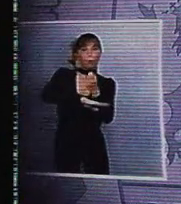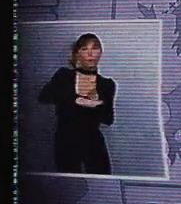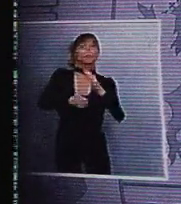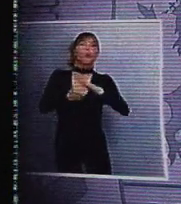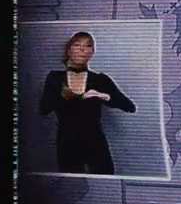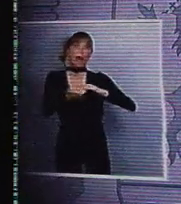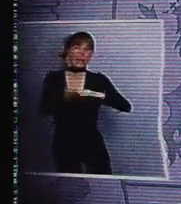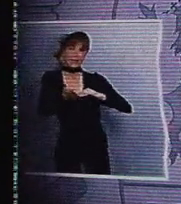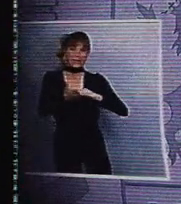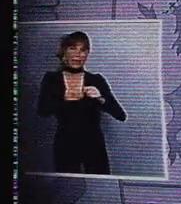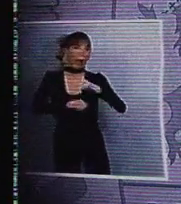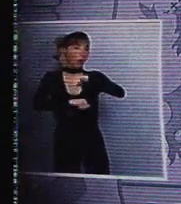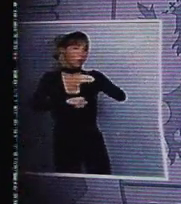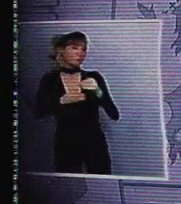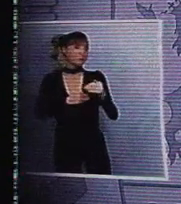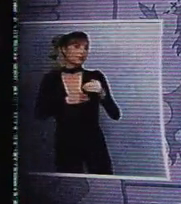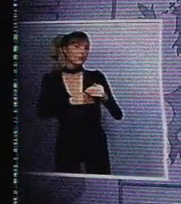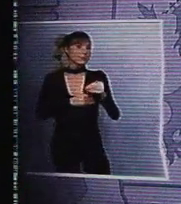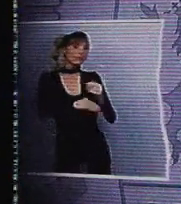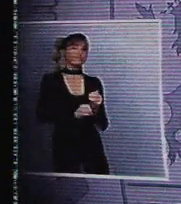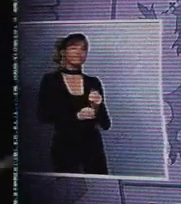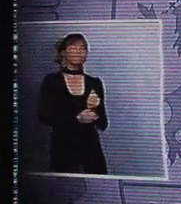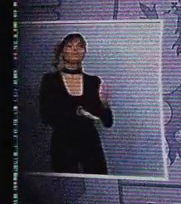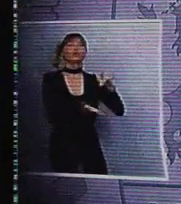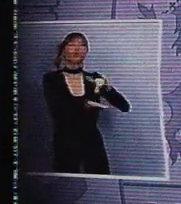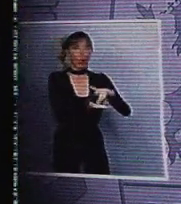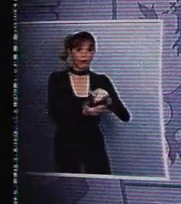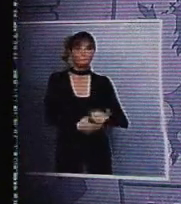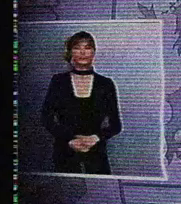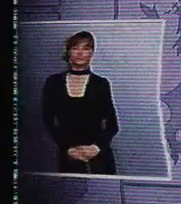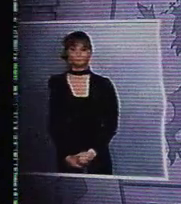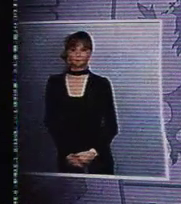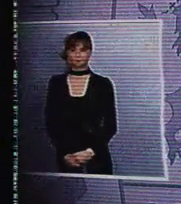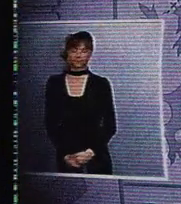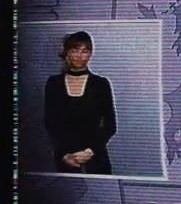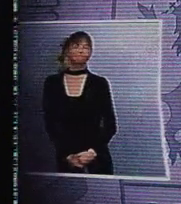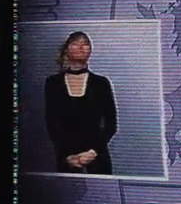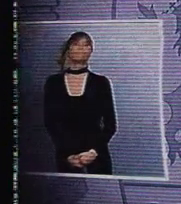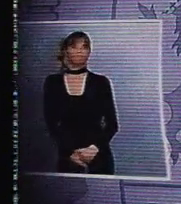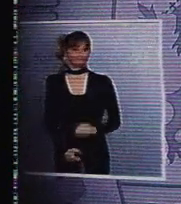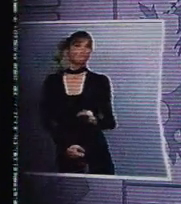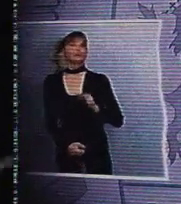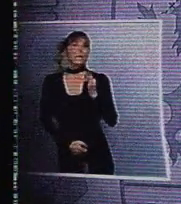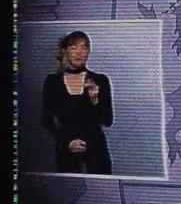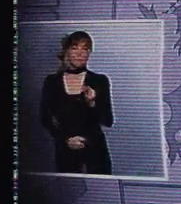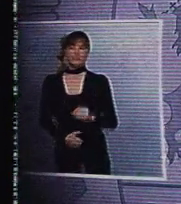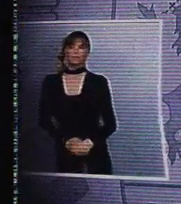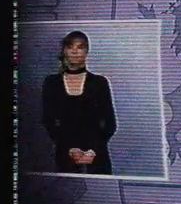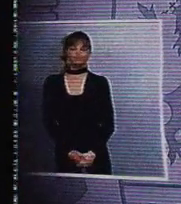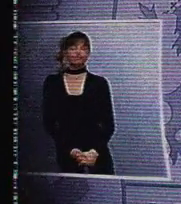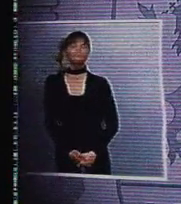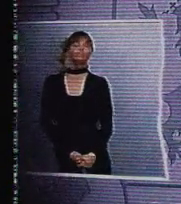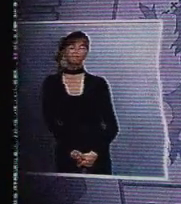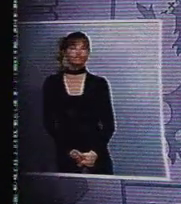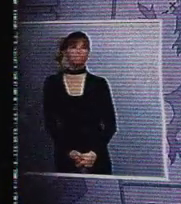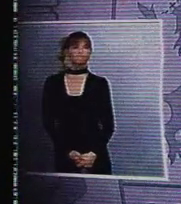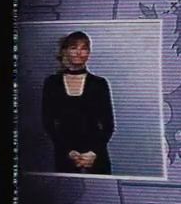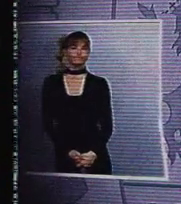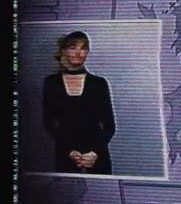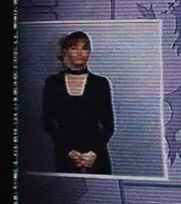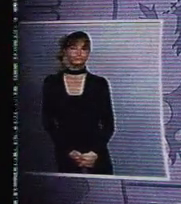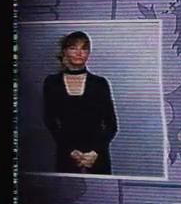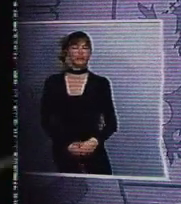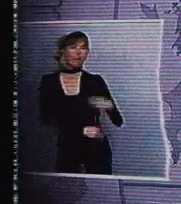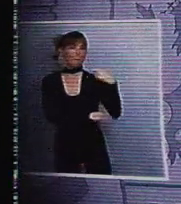en c29 allí con Tono solemne y mirada condescendiente utilizó la tragedia de valencia como un ejemplo de los